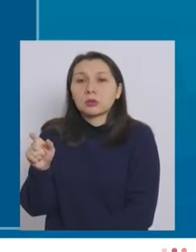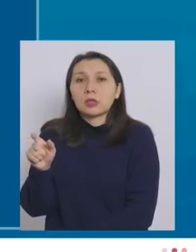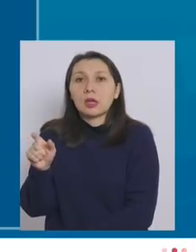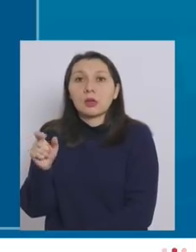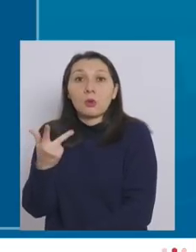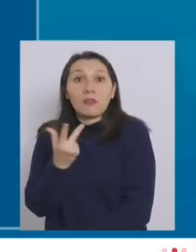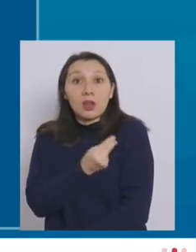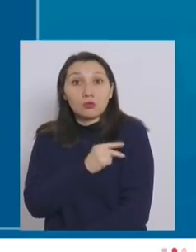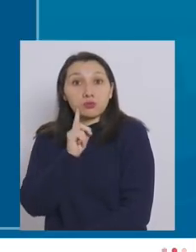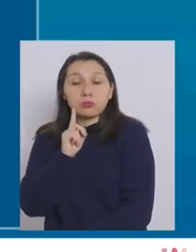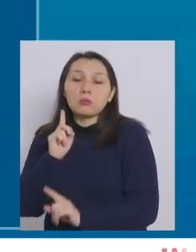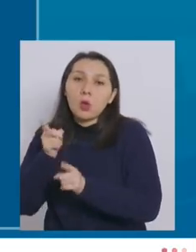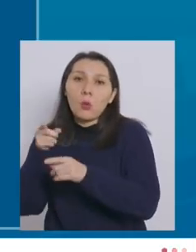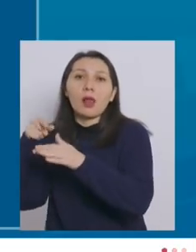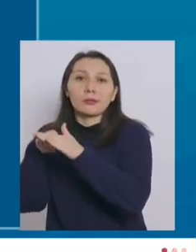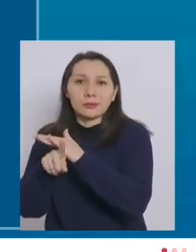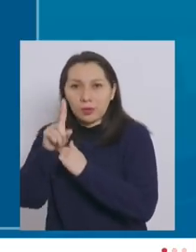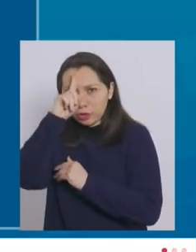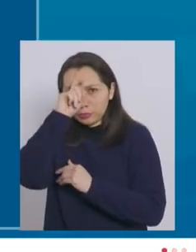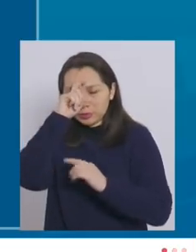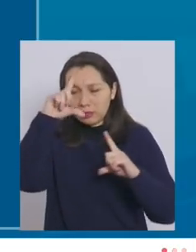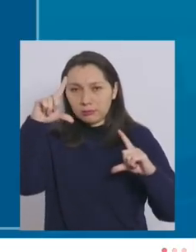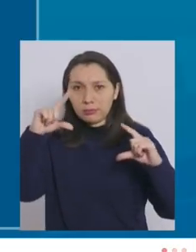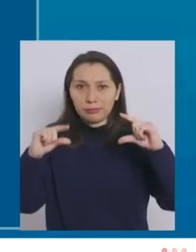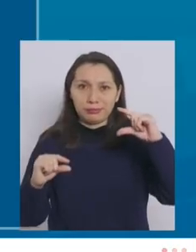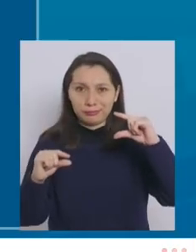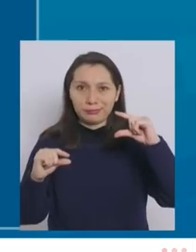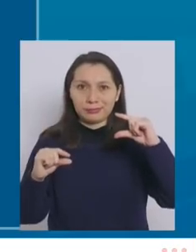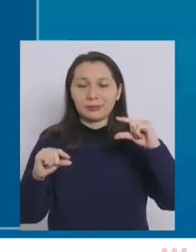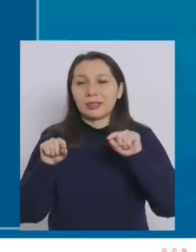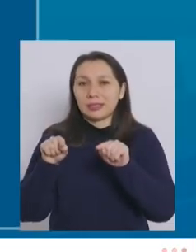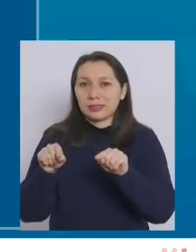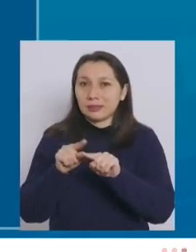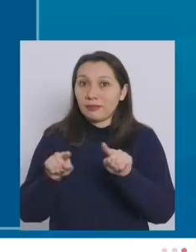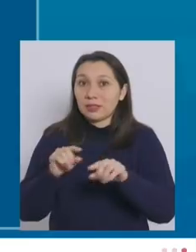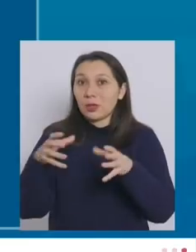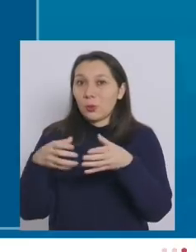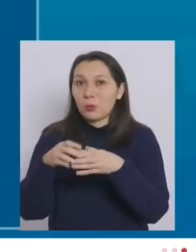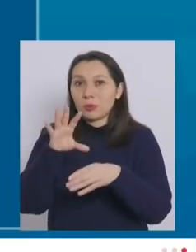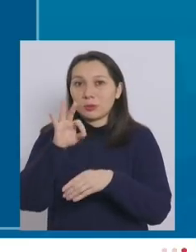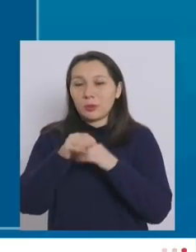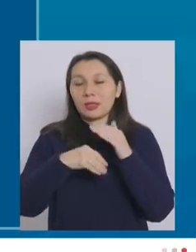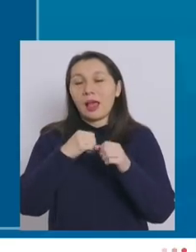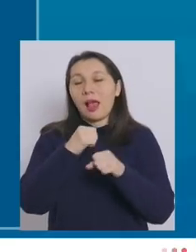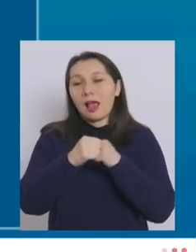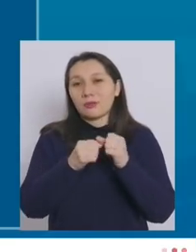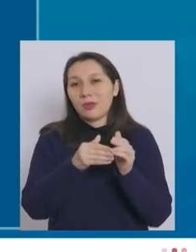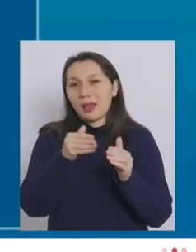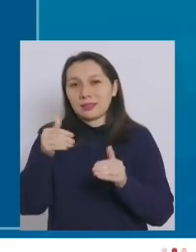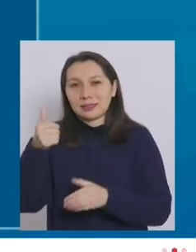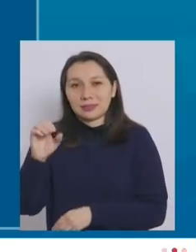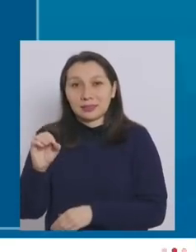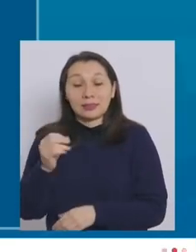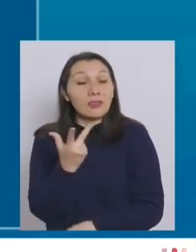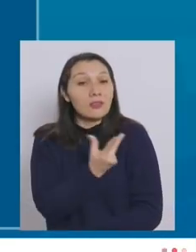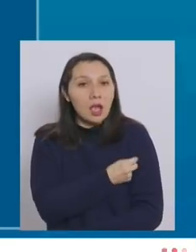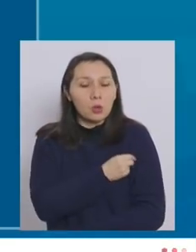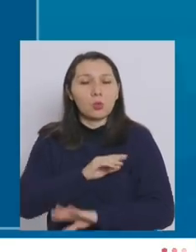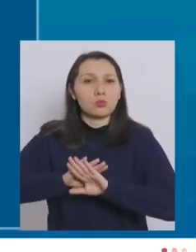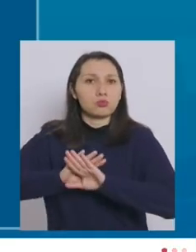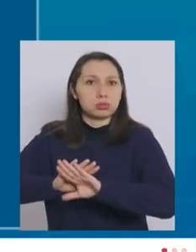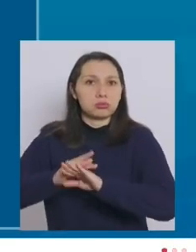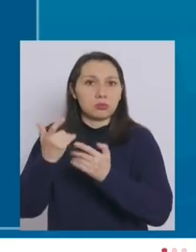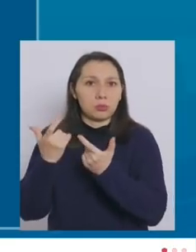no en el grupo de 50 a 60 años con esquema completo. Es decir, la vacuna